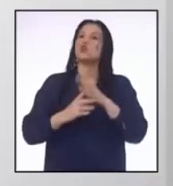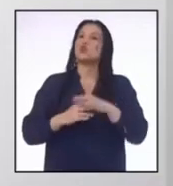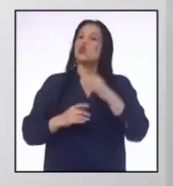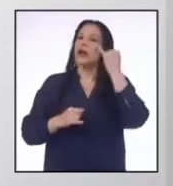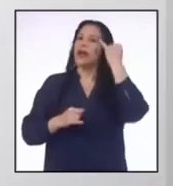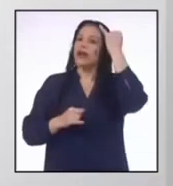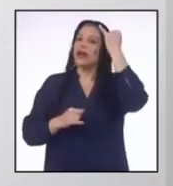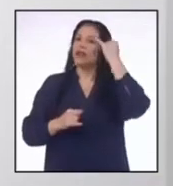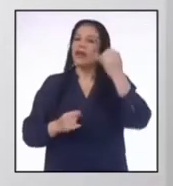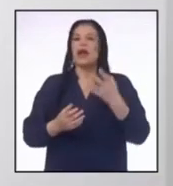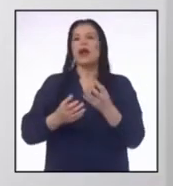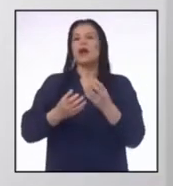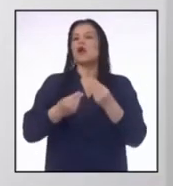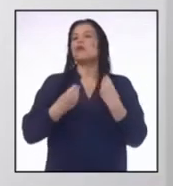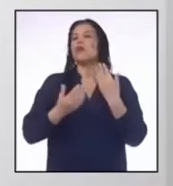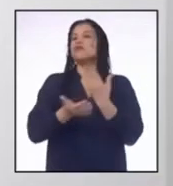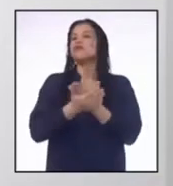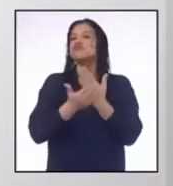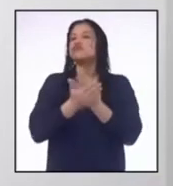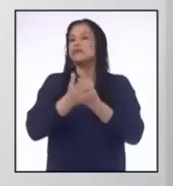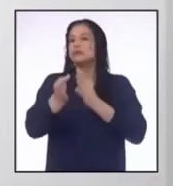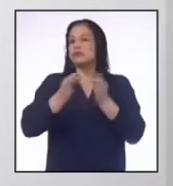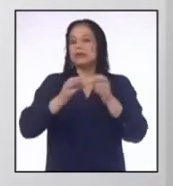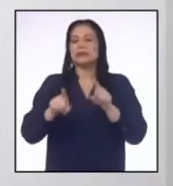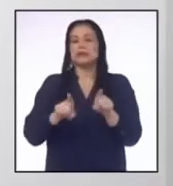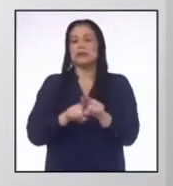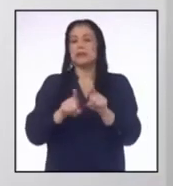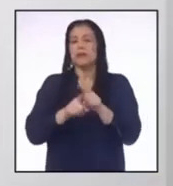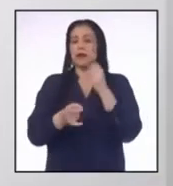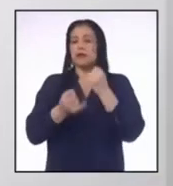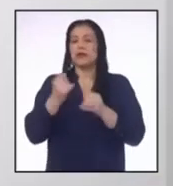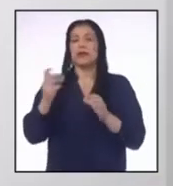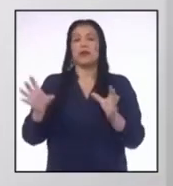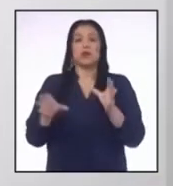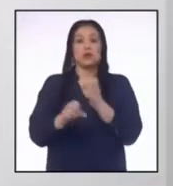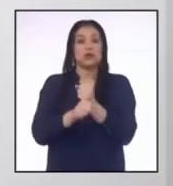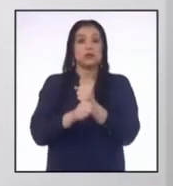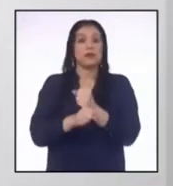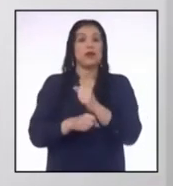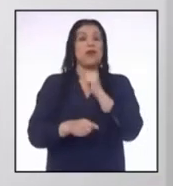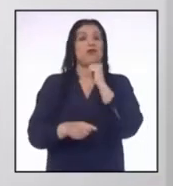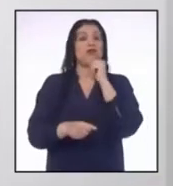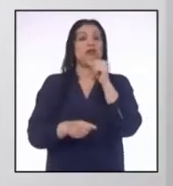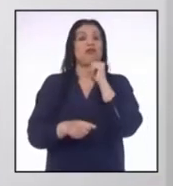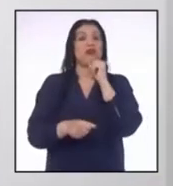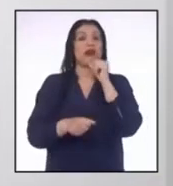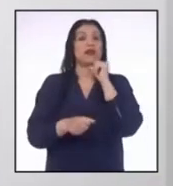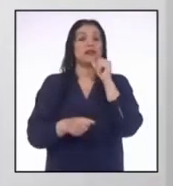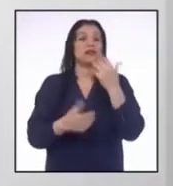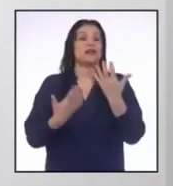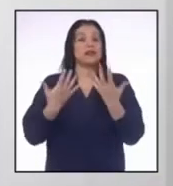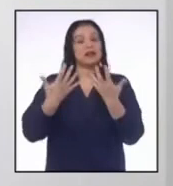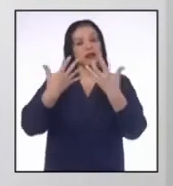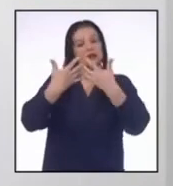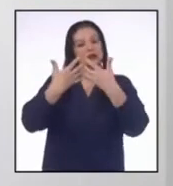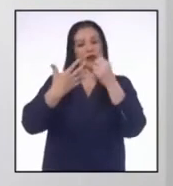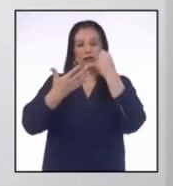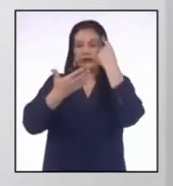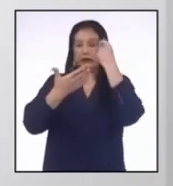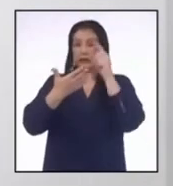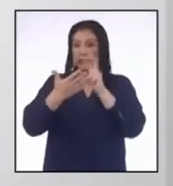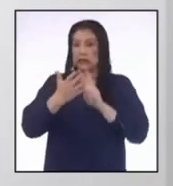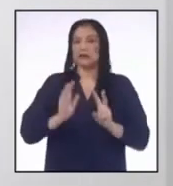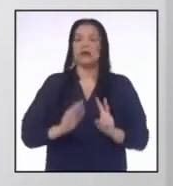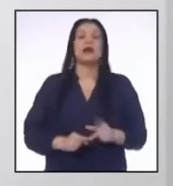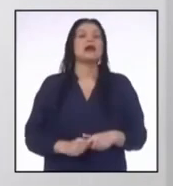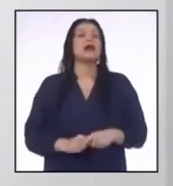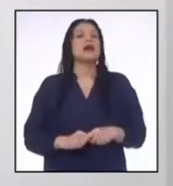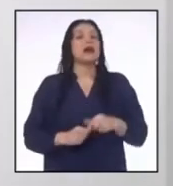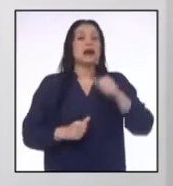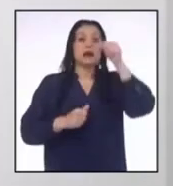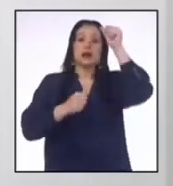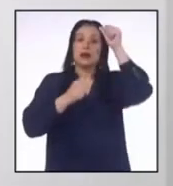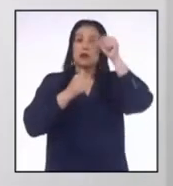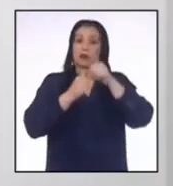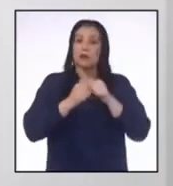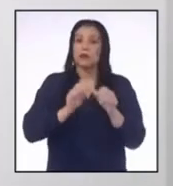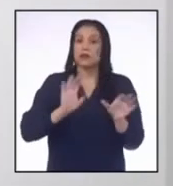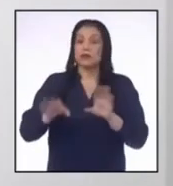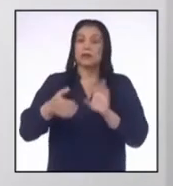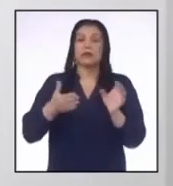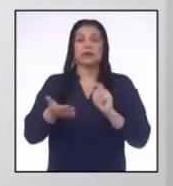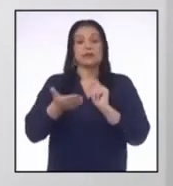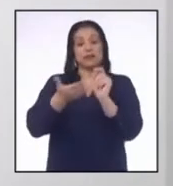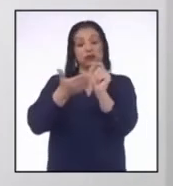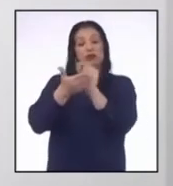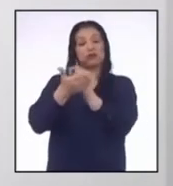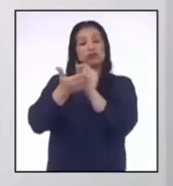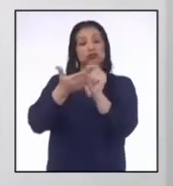postura, argumentos y la conclusión. Falta revisar la coherencia. Recordemos que estamos